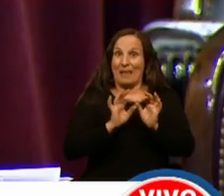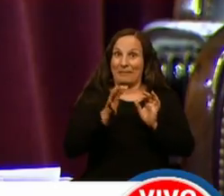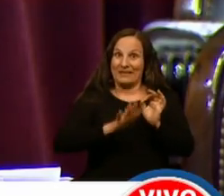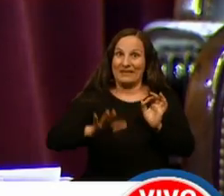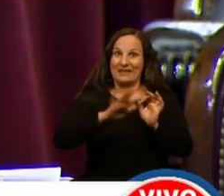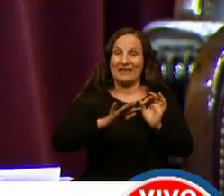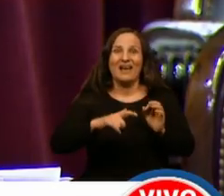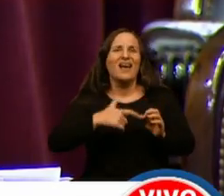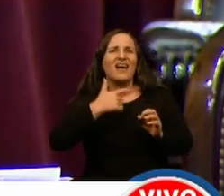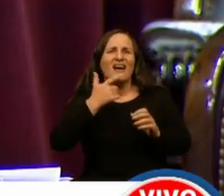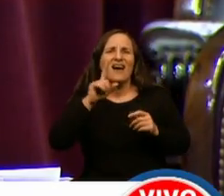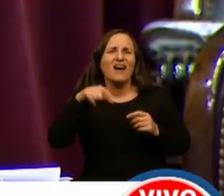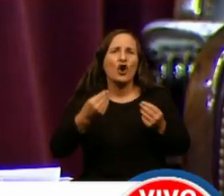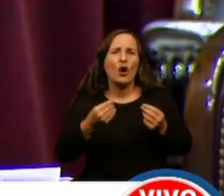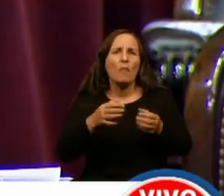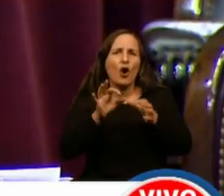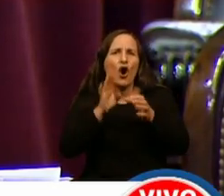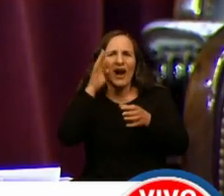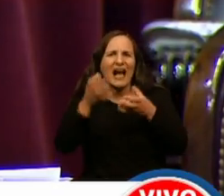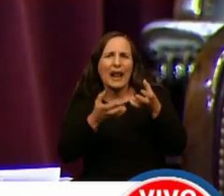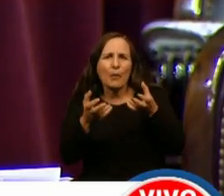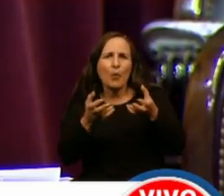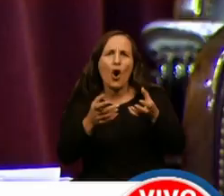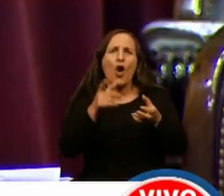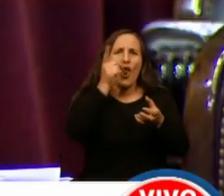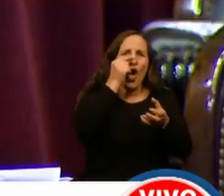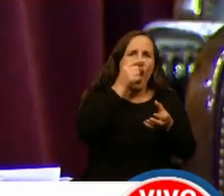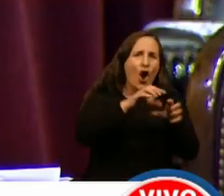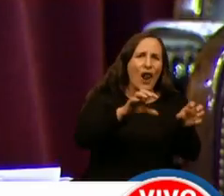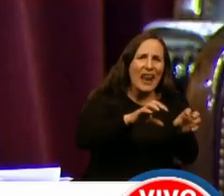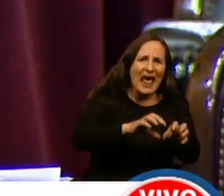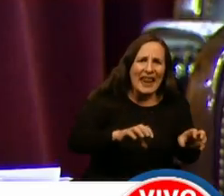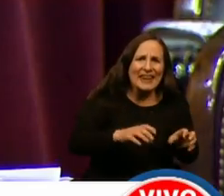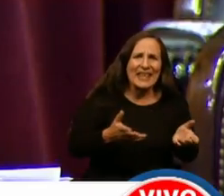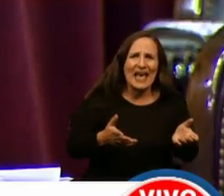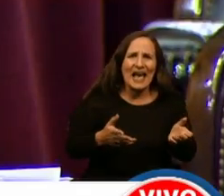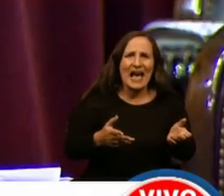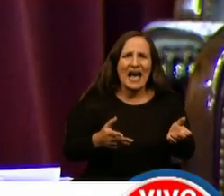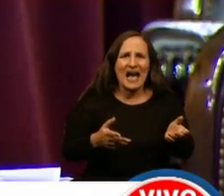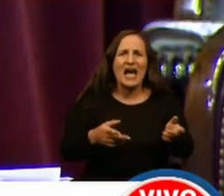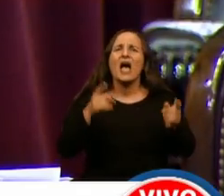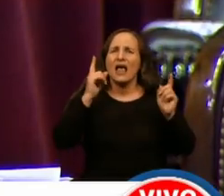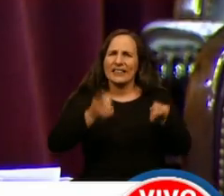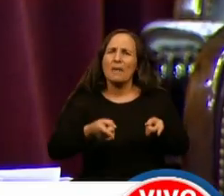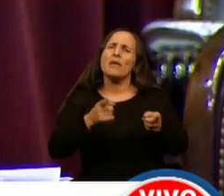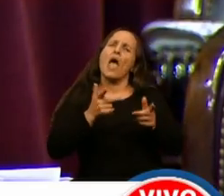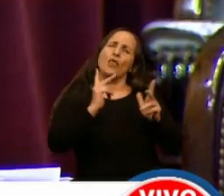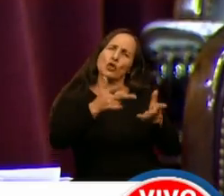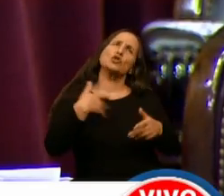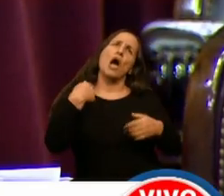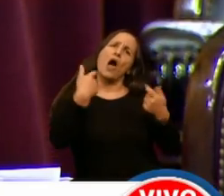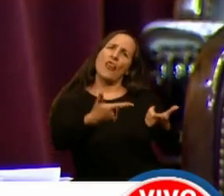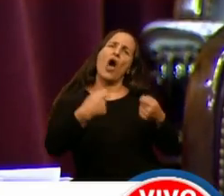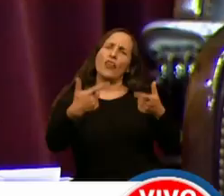calefacción 'no sé' con carbón o calefacción a no sé con leña por lo que también hacen política con la entrega del carbón la